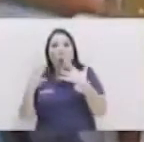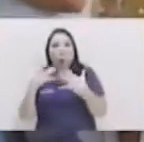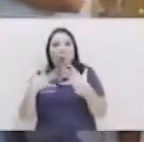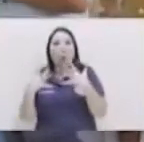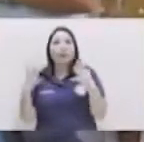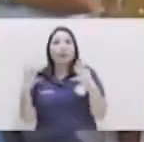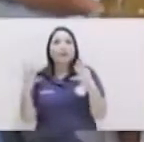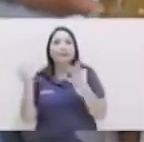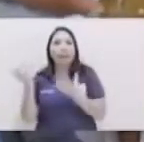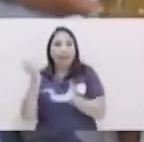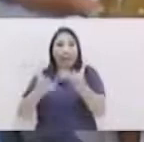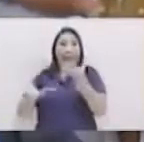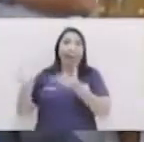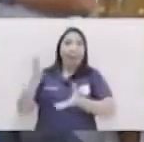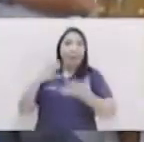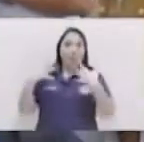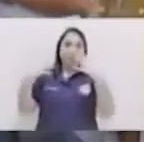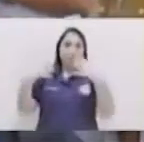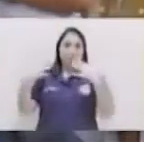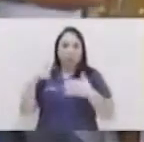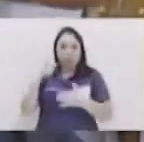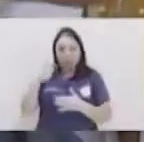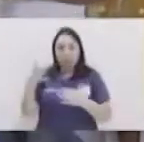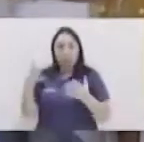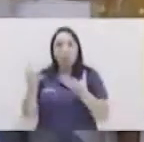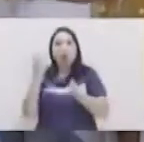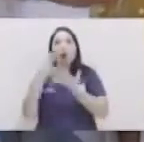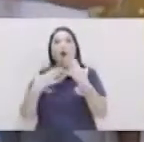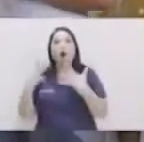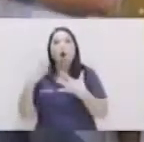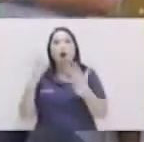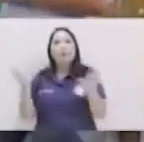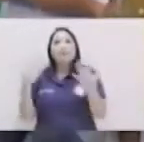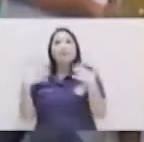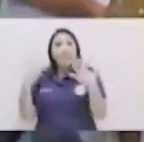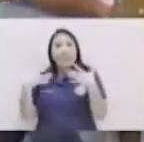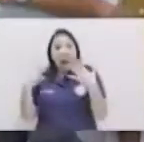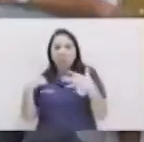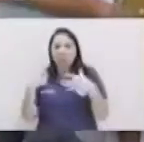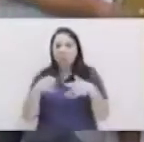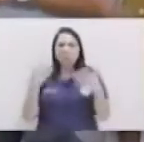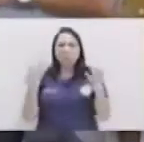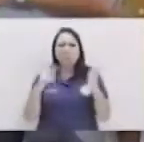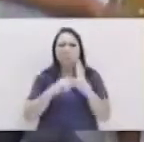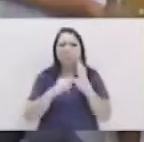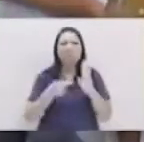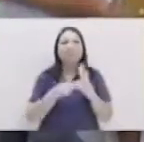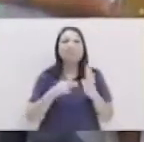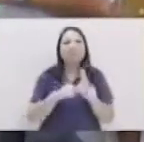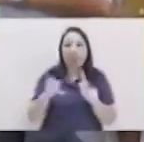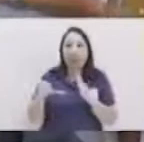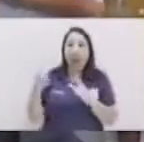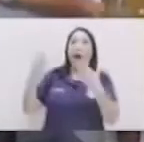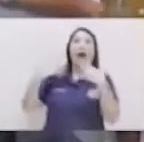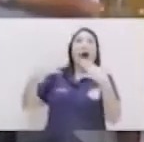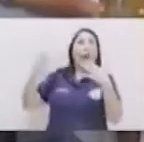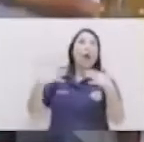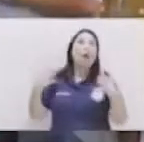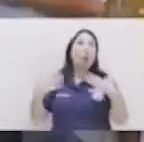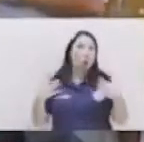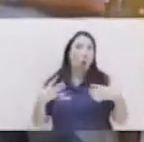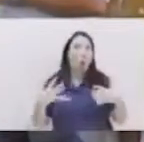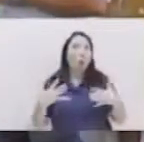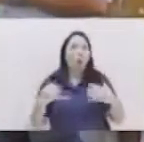costa. Exactamente. Entonces, los colores cálidos, su misma palabra lo dice, nos da esa sensación de calor,